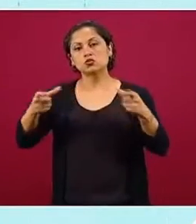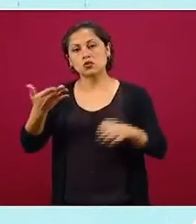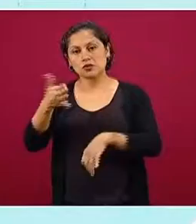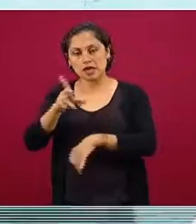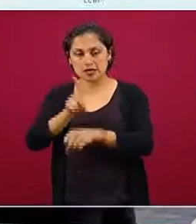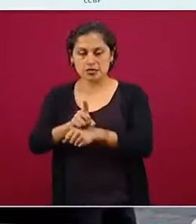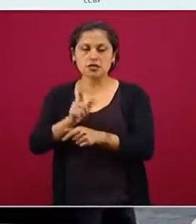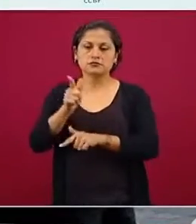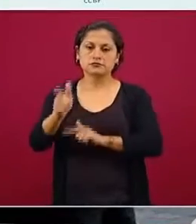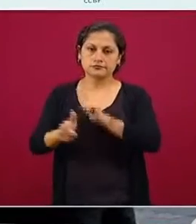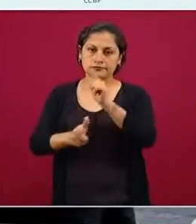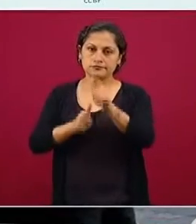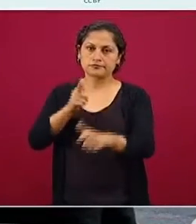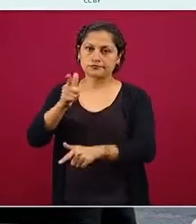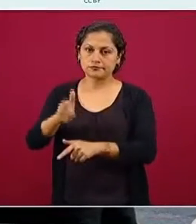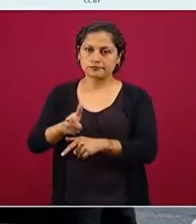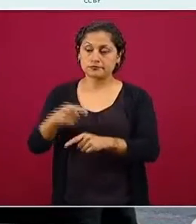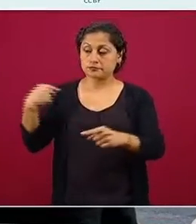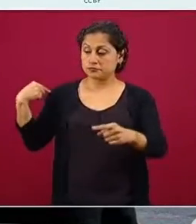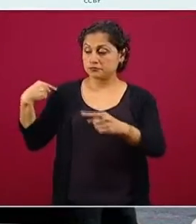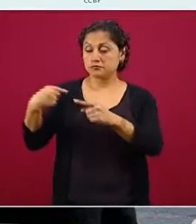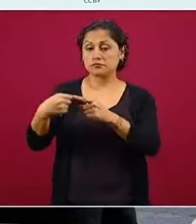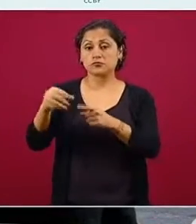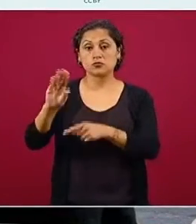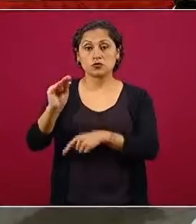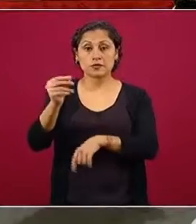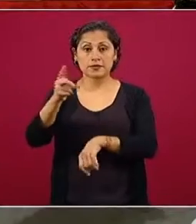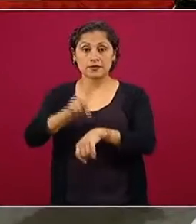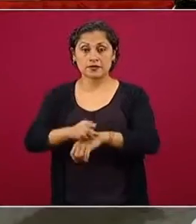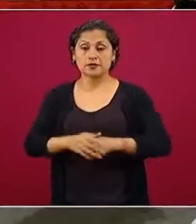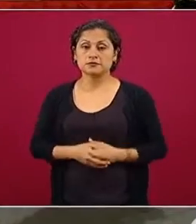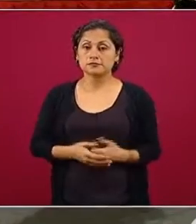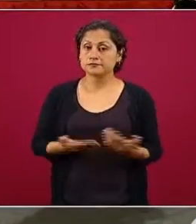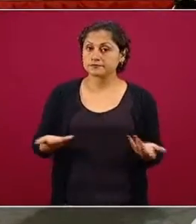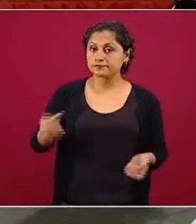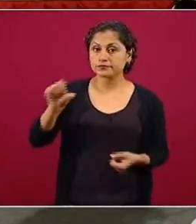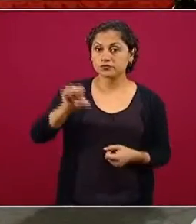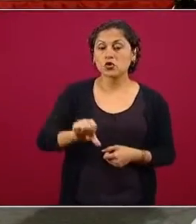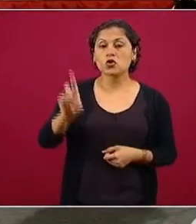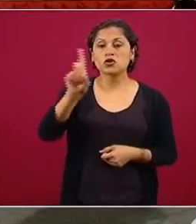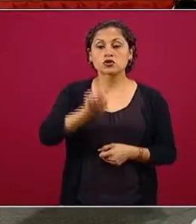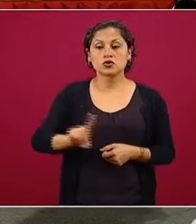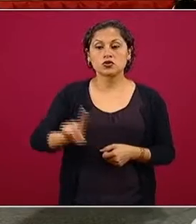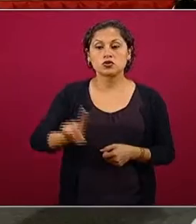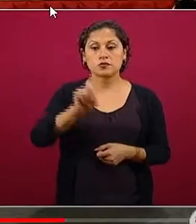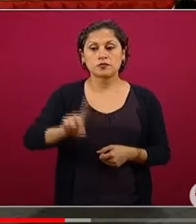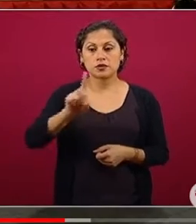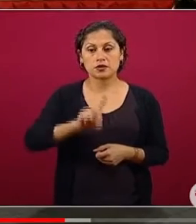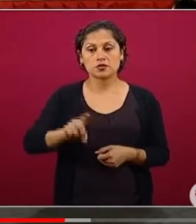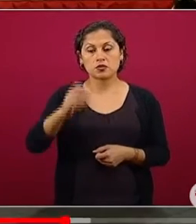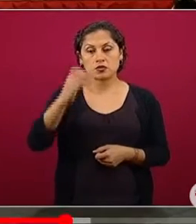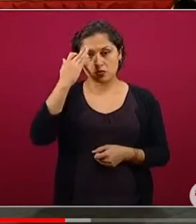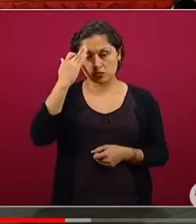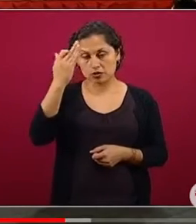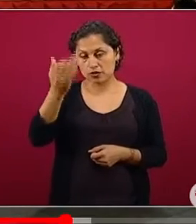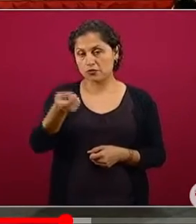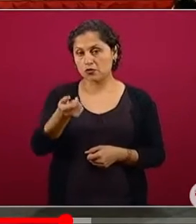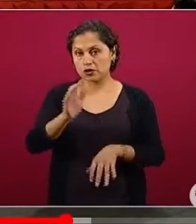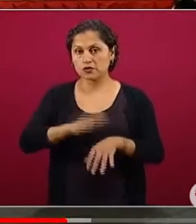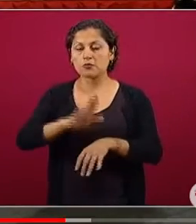al caso número 100. Como hoy es domingo y teníamos un poquito más de tiempo, quise compartir estos detalles